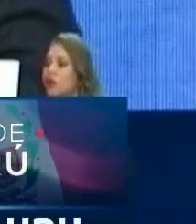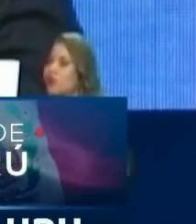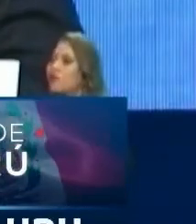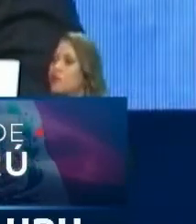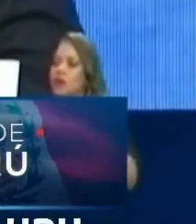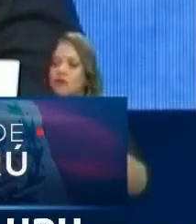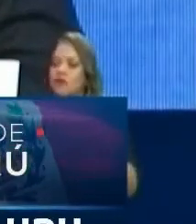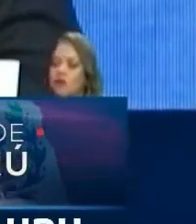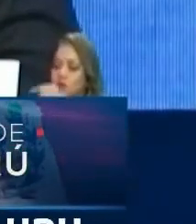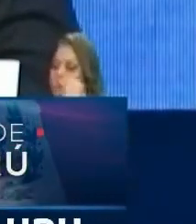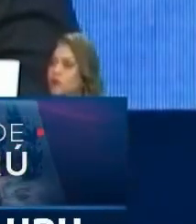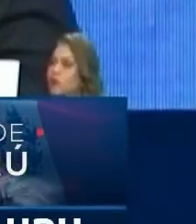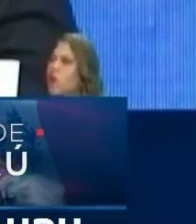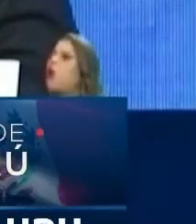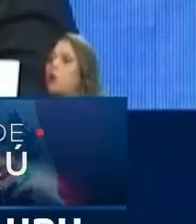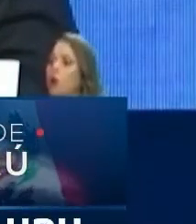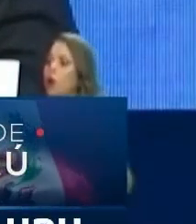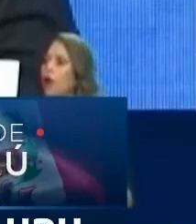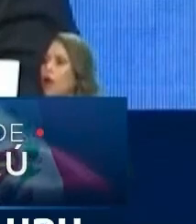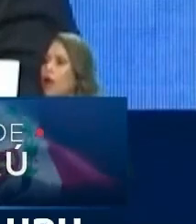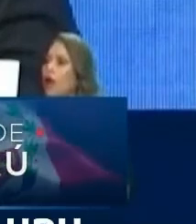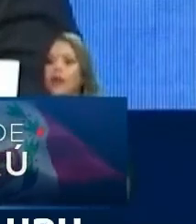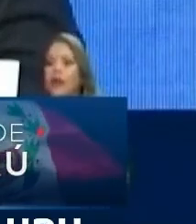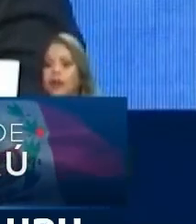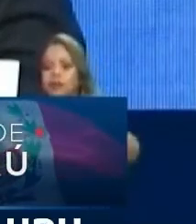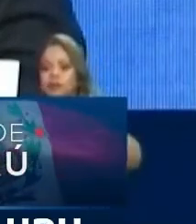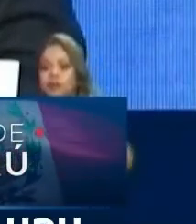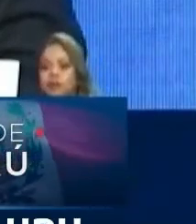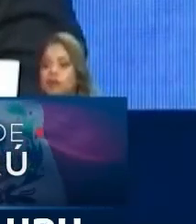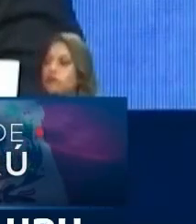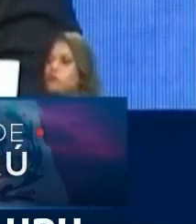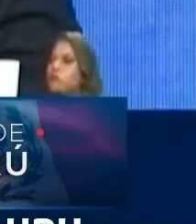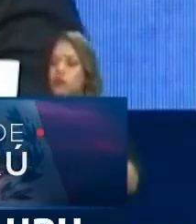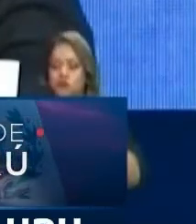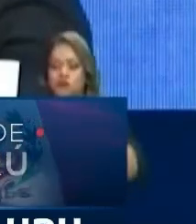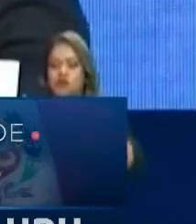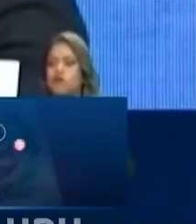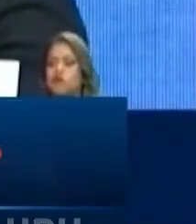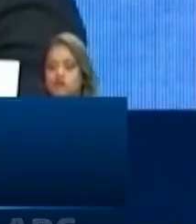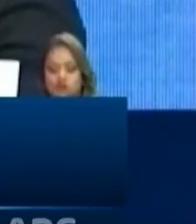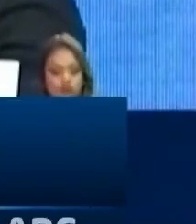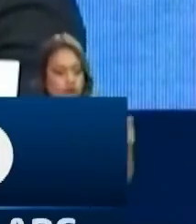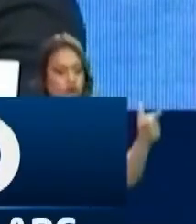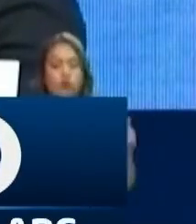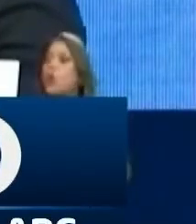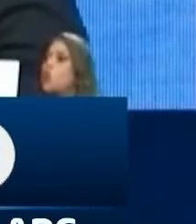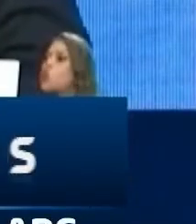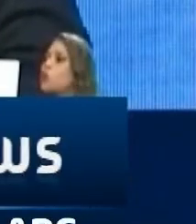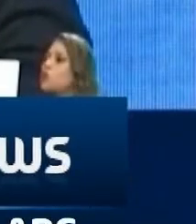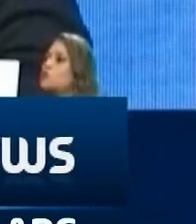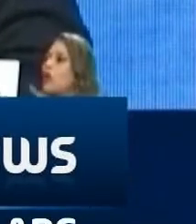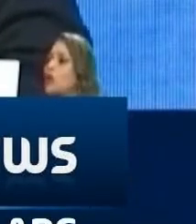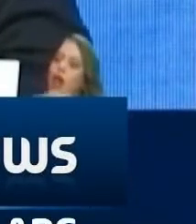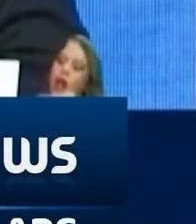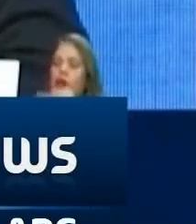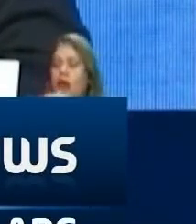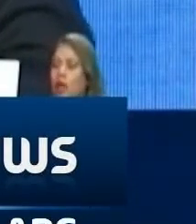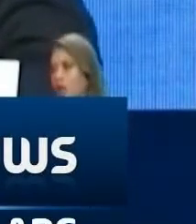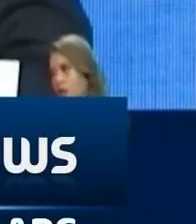de implementación y exactamente en qué cultivos? ¿Cuánto va a subir la productividad por hectárea? Números, Bolívar, no populismo